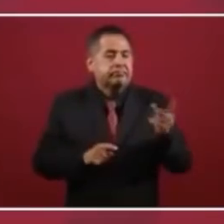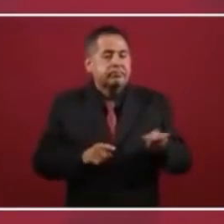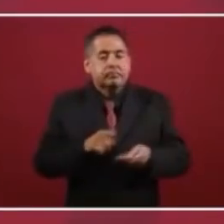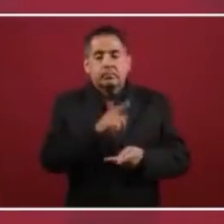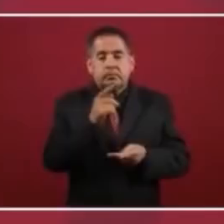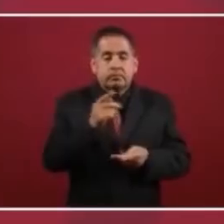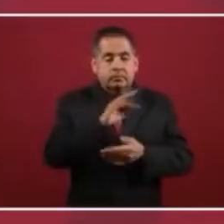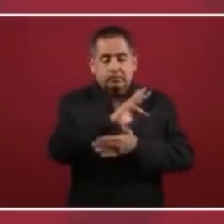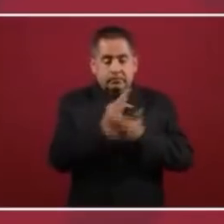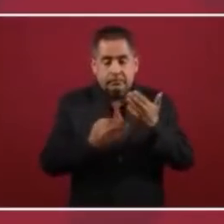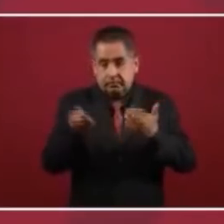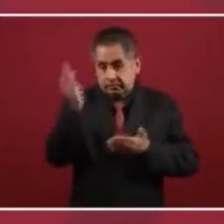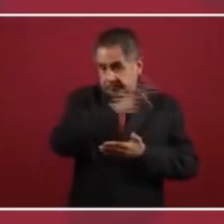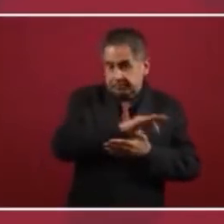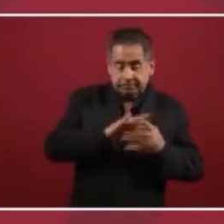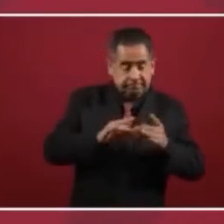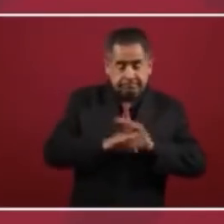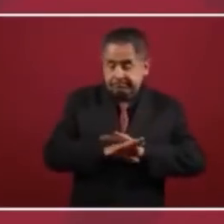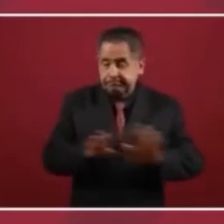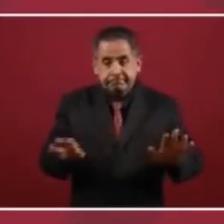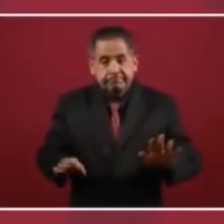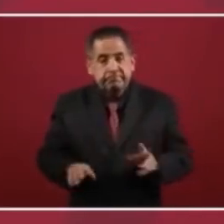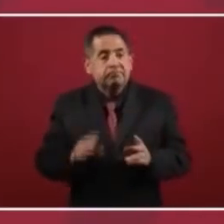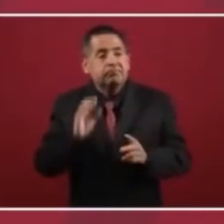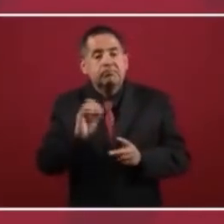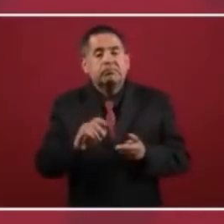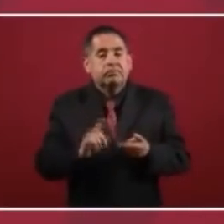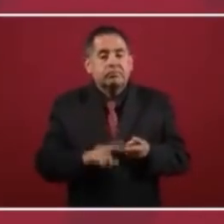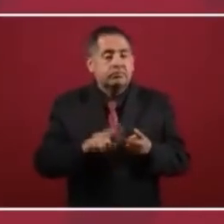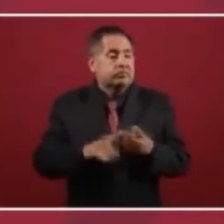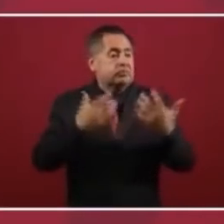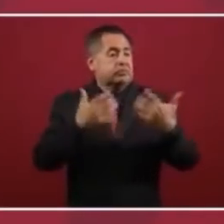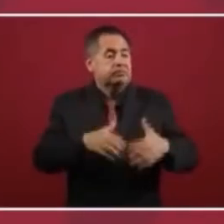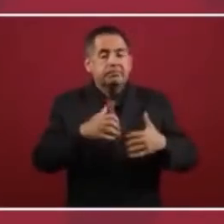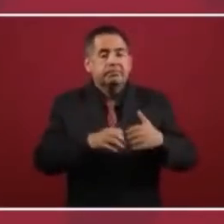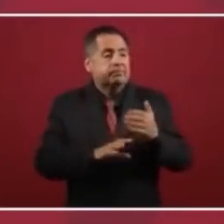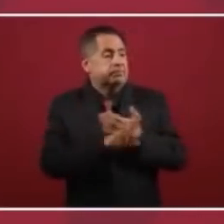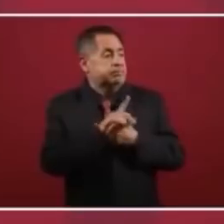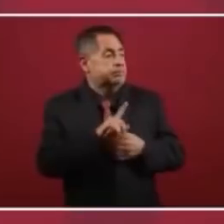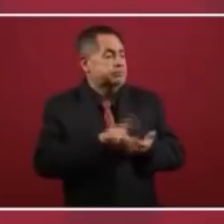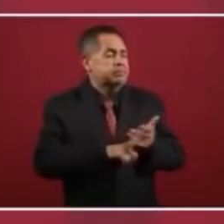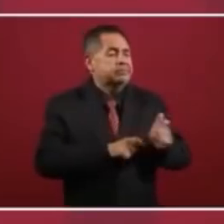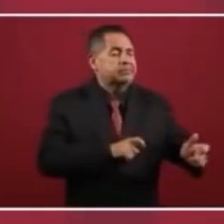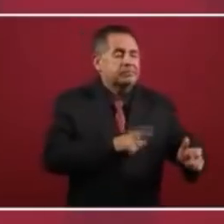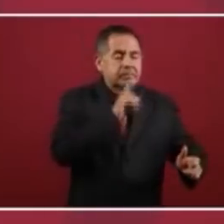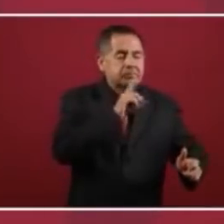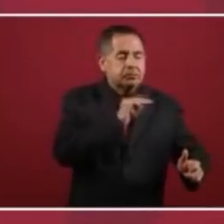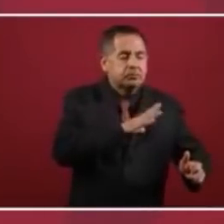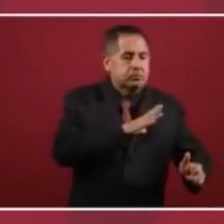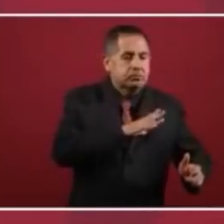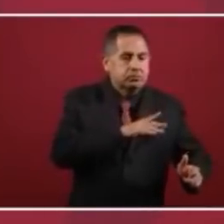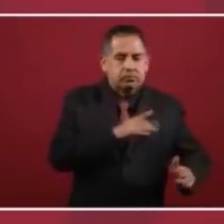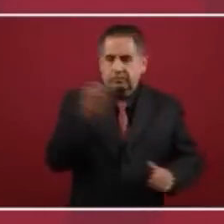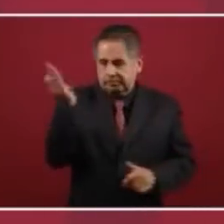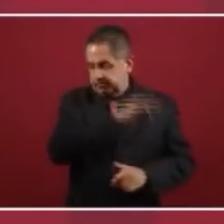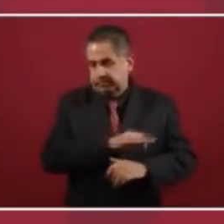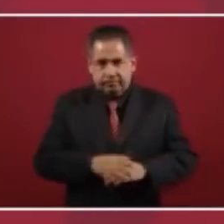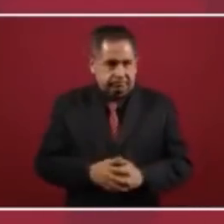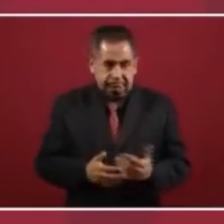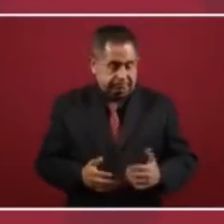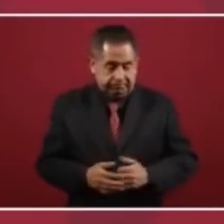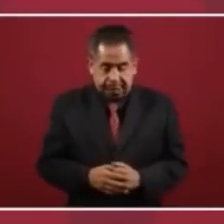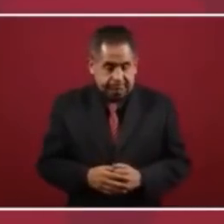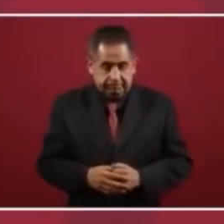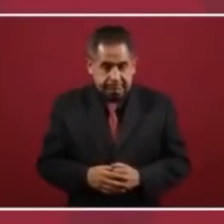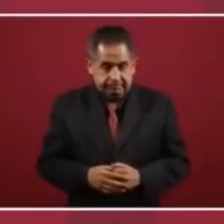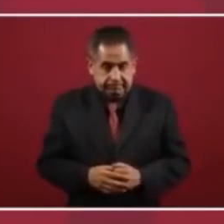facturas falsas y de crear empresas fantasmas. ¿Cuál es el principal problema